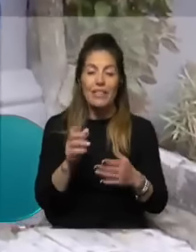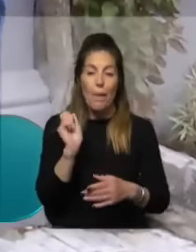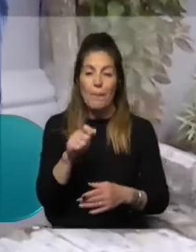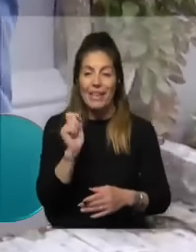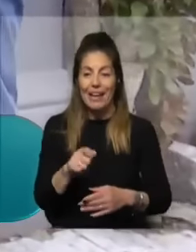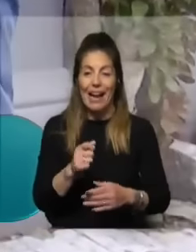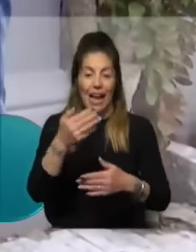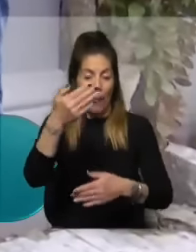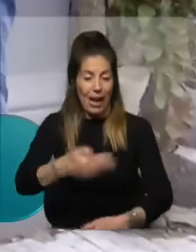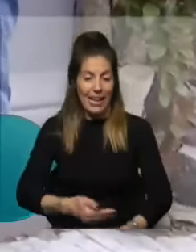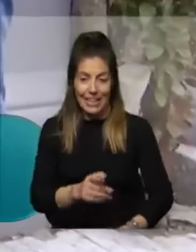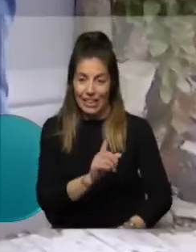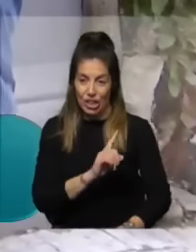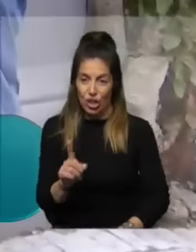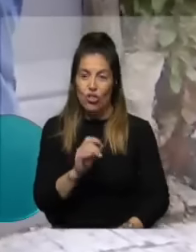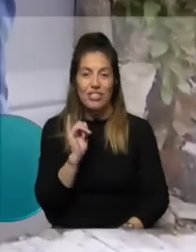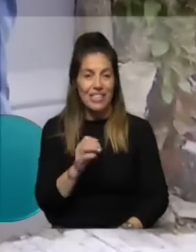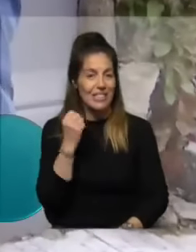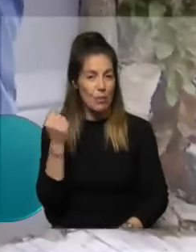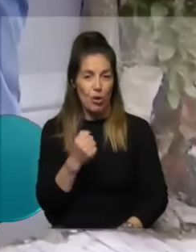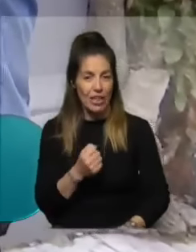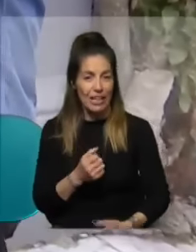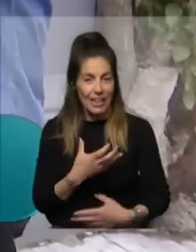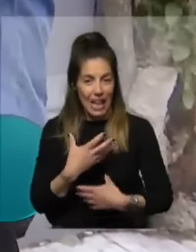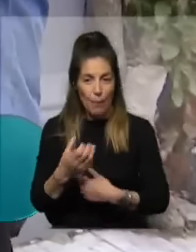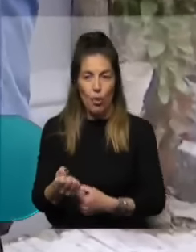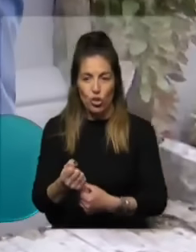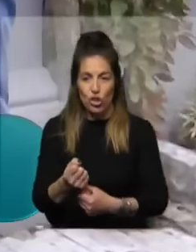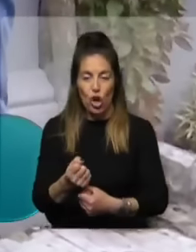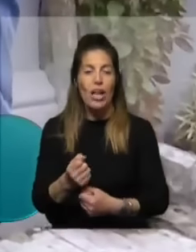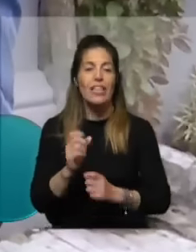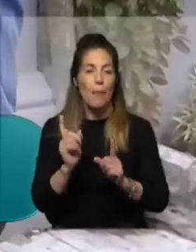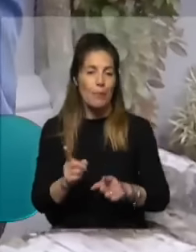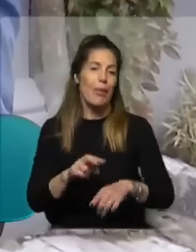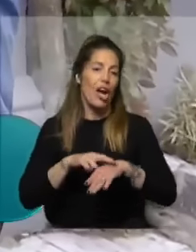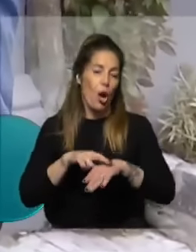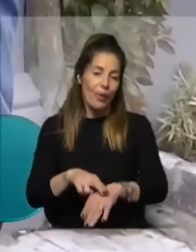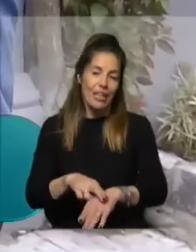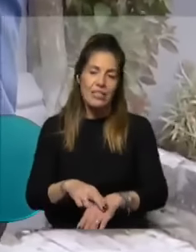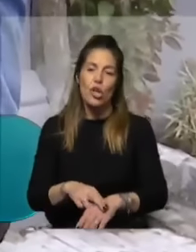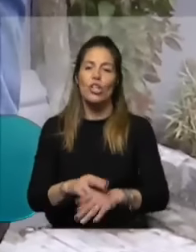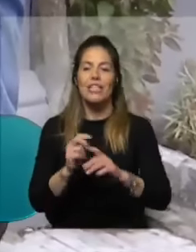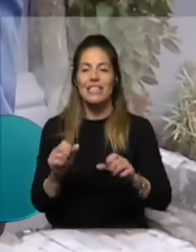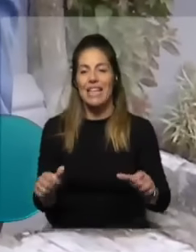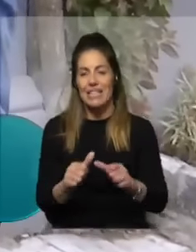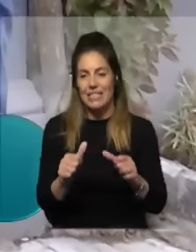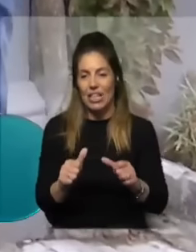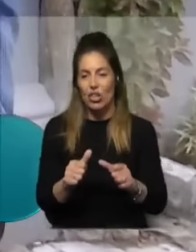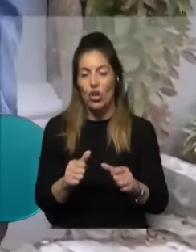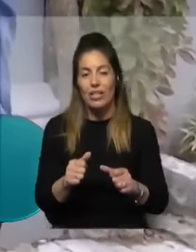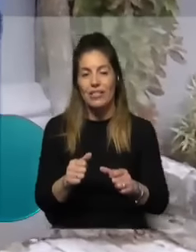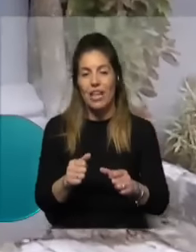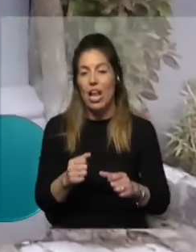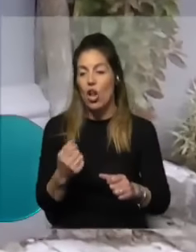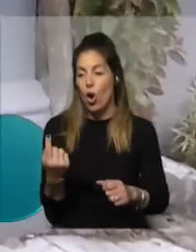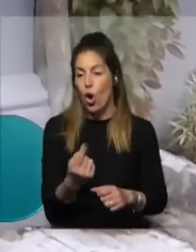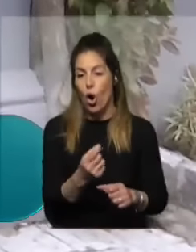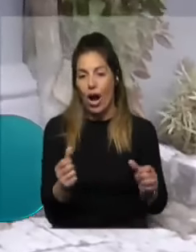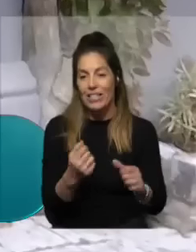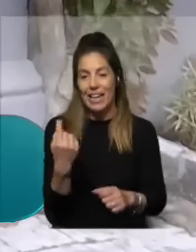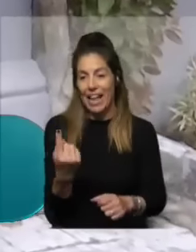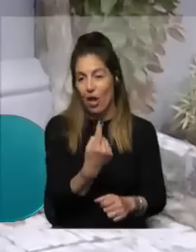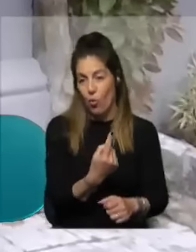eso. Claro, claro, es importante la asistencia técnica, después también para los piques, para, bueno, ir haciéndolo, es autogestionado, ¿no? Lo hace cada